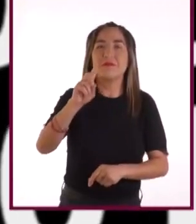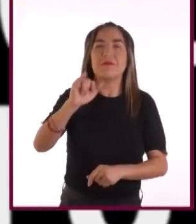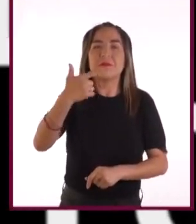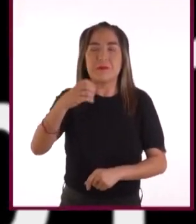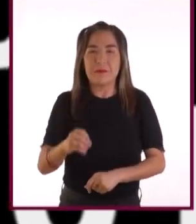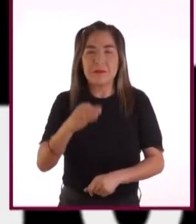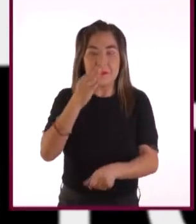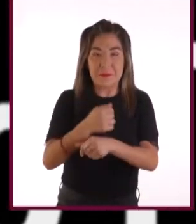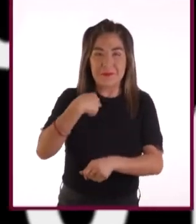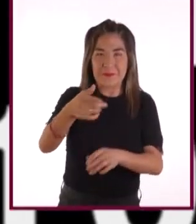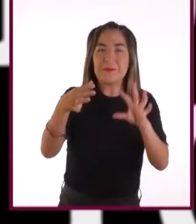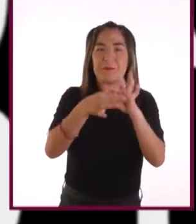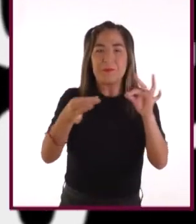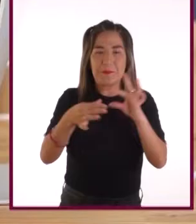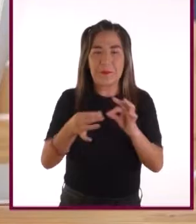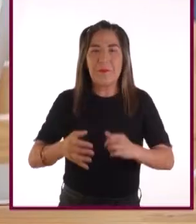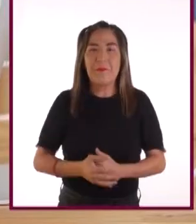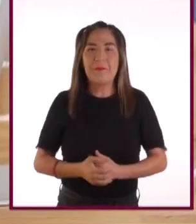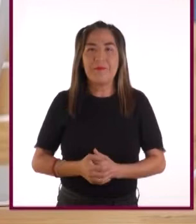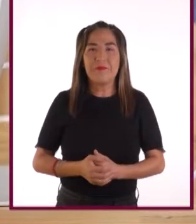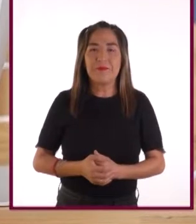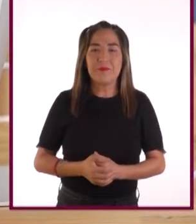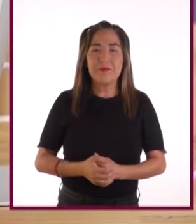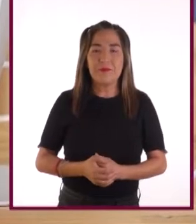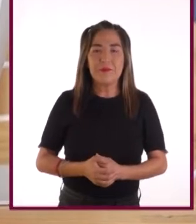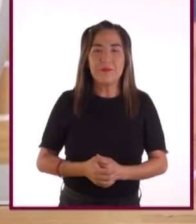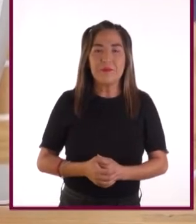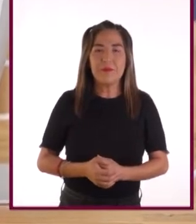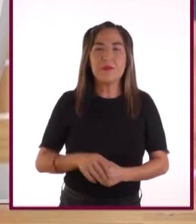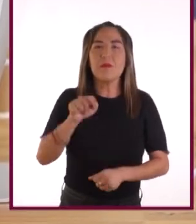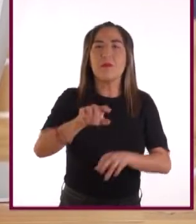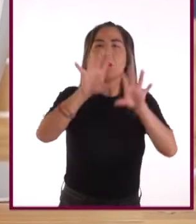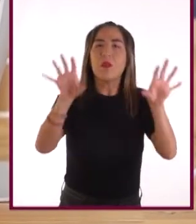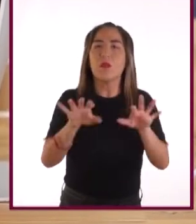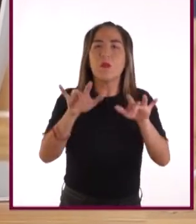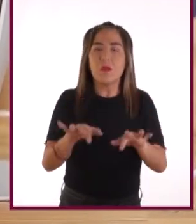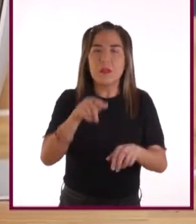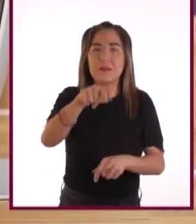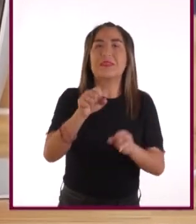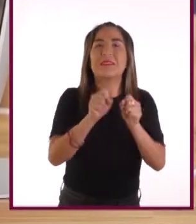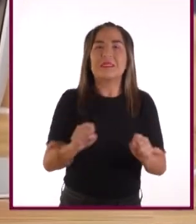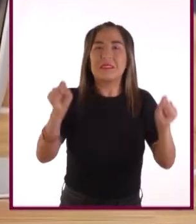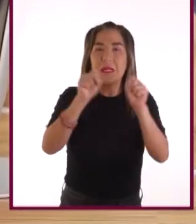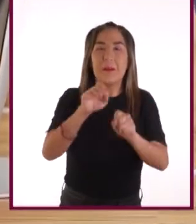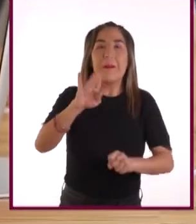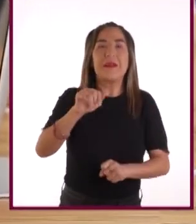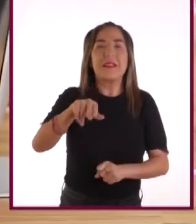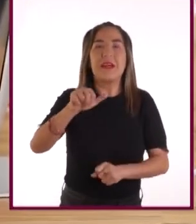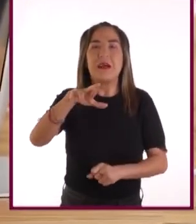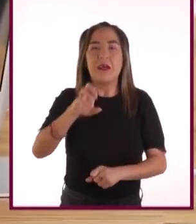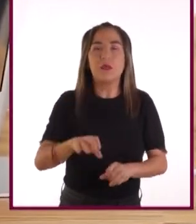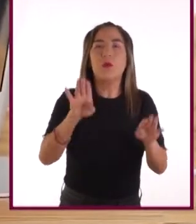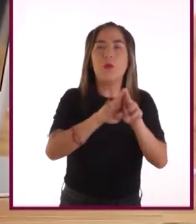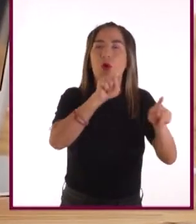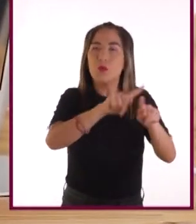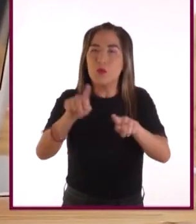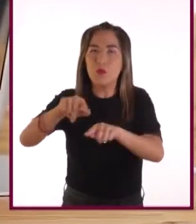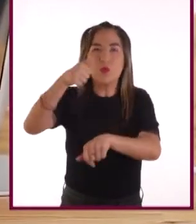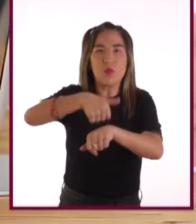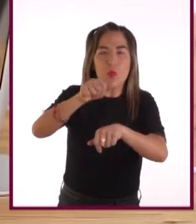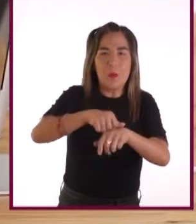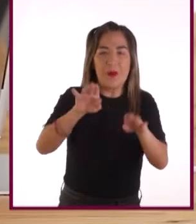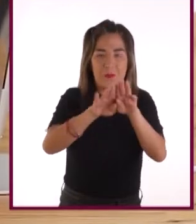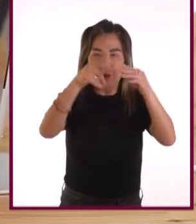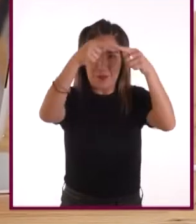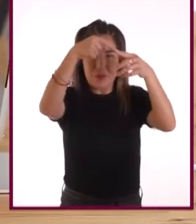código, ¿no? Como te lo acabo de explicar, en la computación existe el sistema binario y son arreglos de diferentes números,